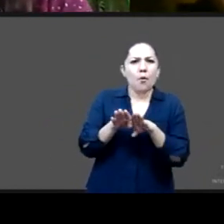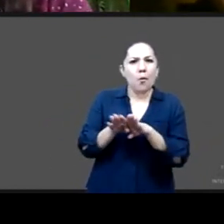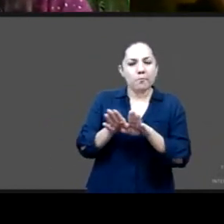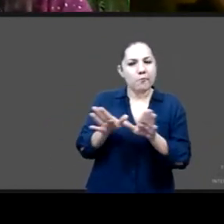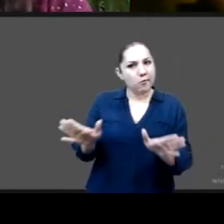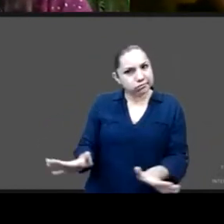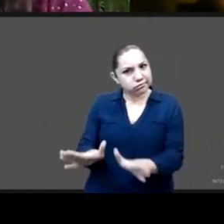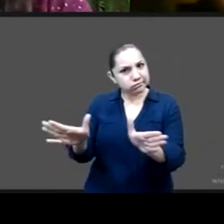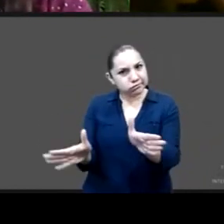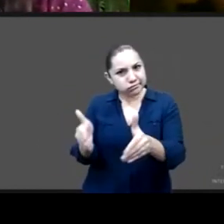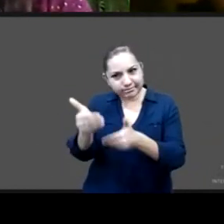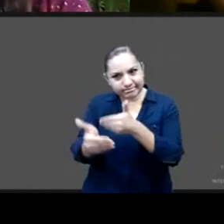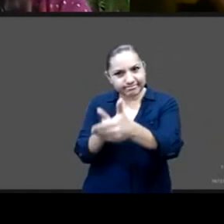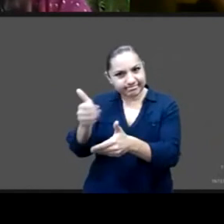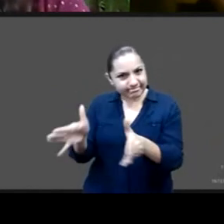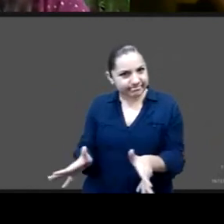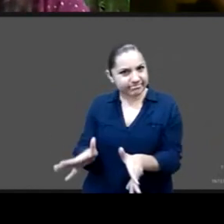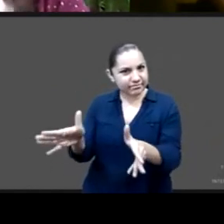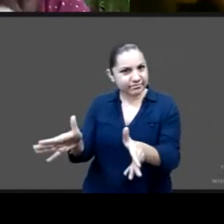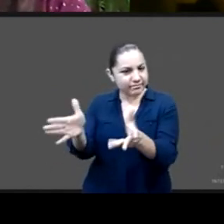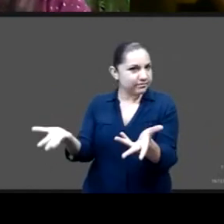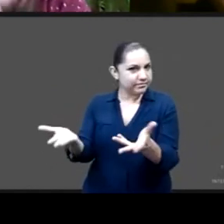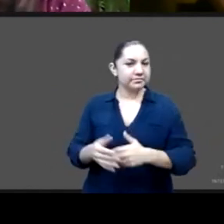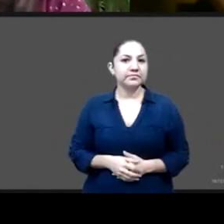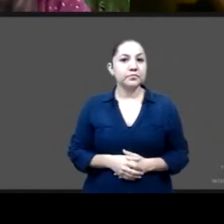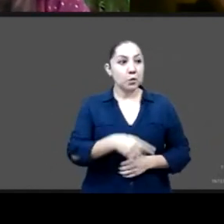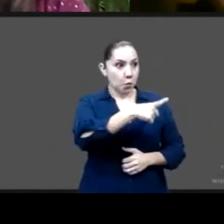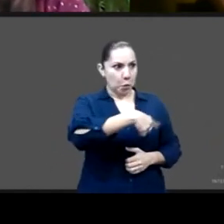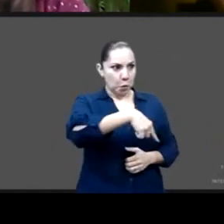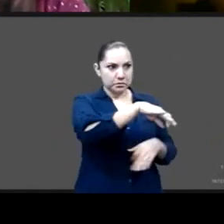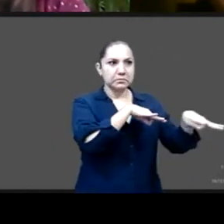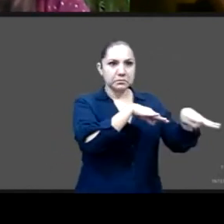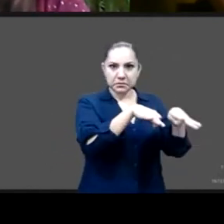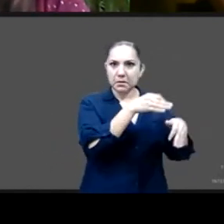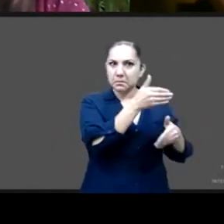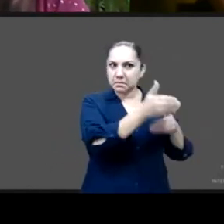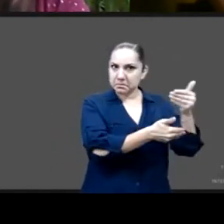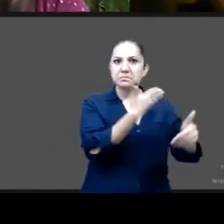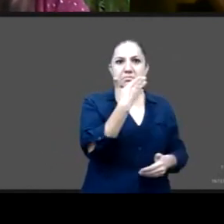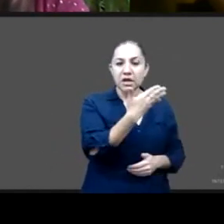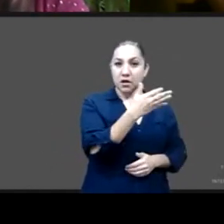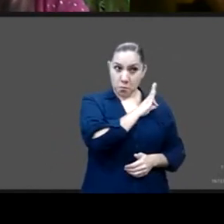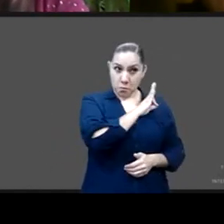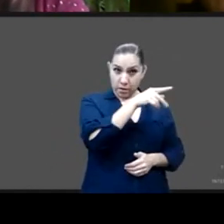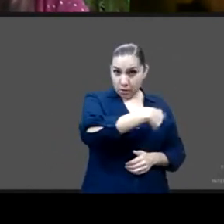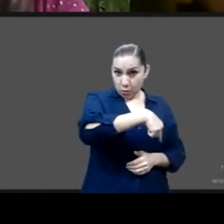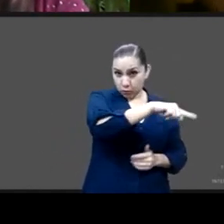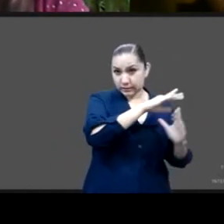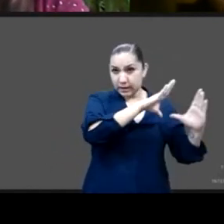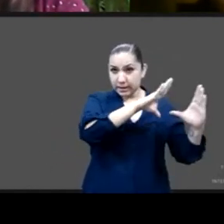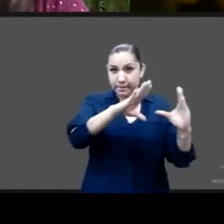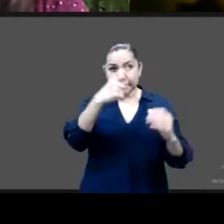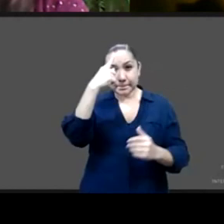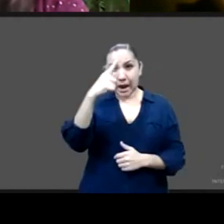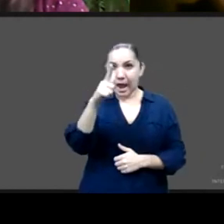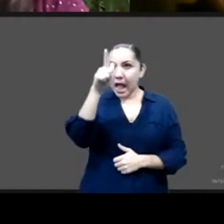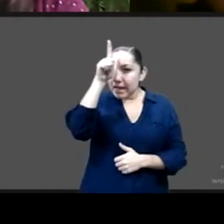me parece muy bien el trabajo que realizan ¿será posible que eduquen en lo espiritual y no en lo religioso?